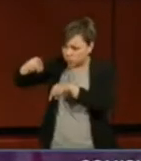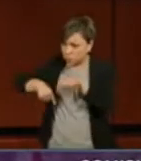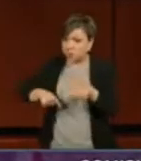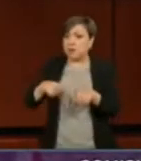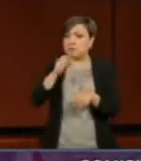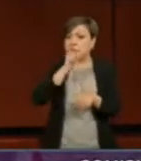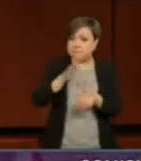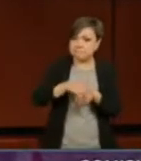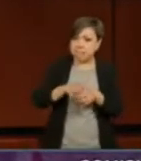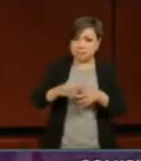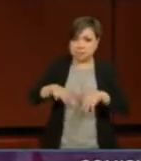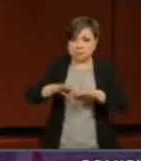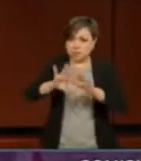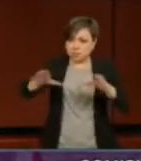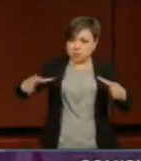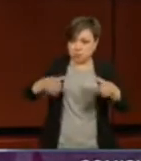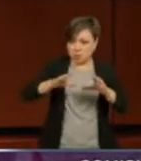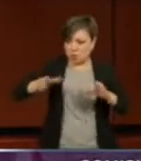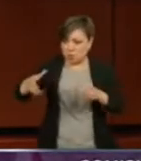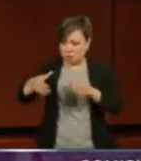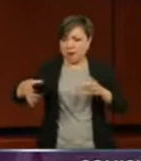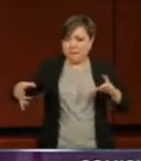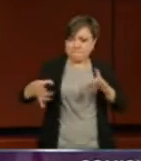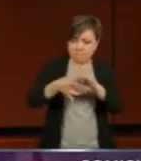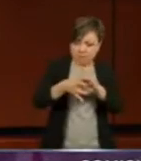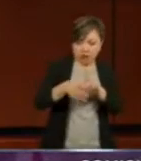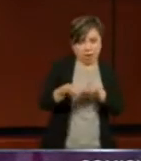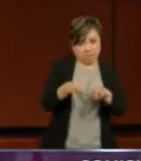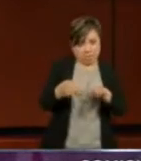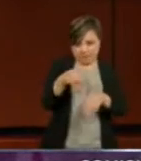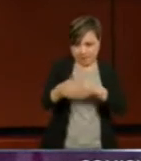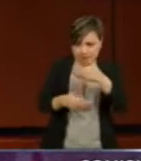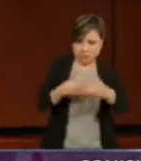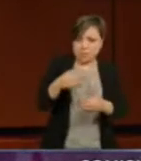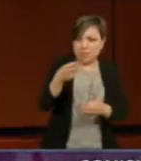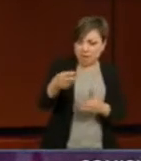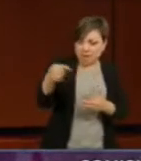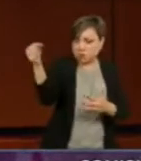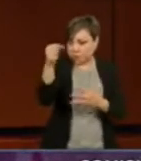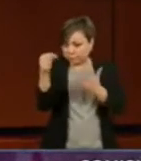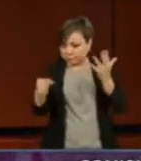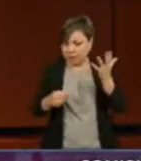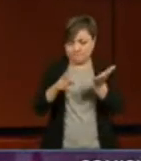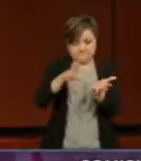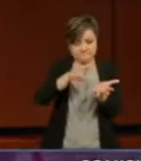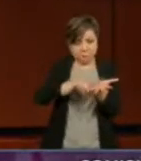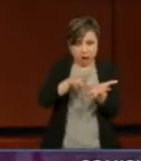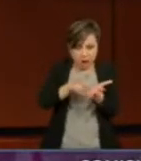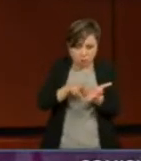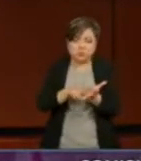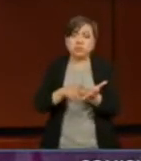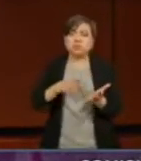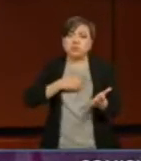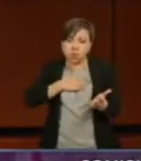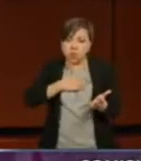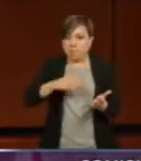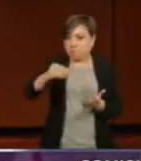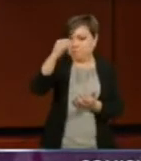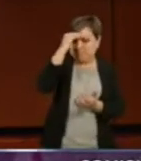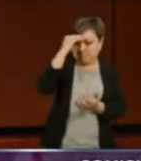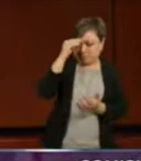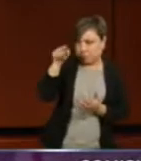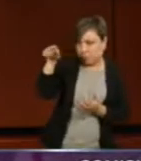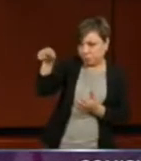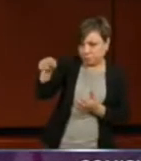al equilibrio entre poderes. En congruencia con estos ideales, creemos que la Cámara de Diputadas y